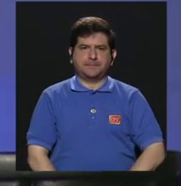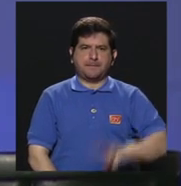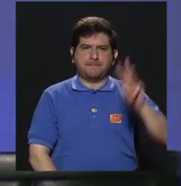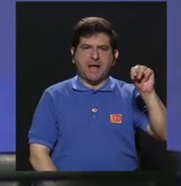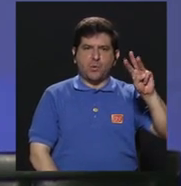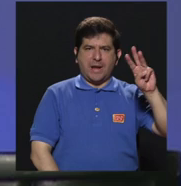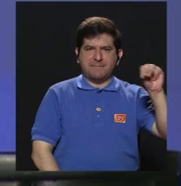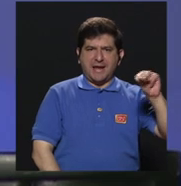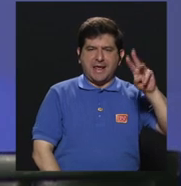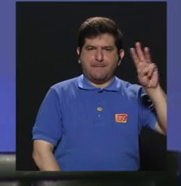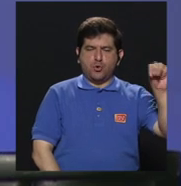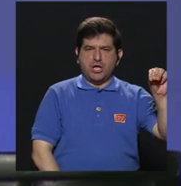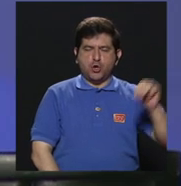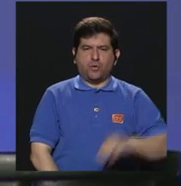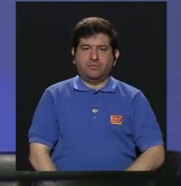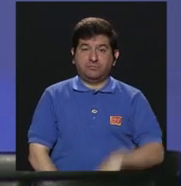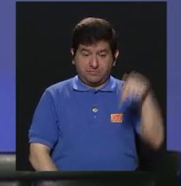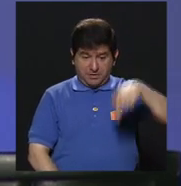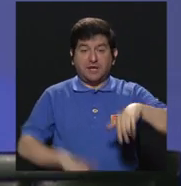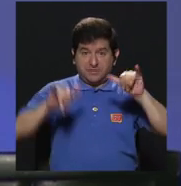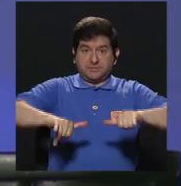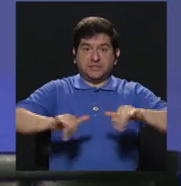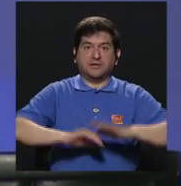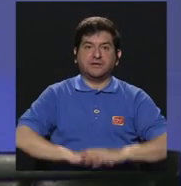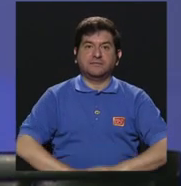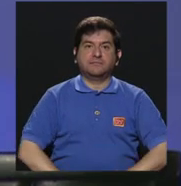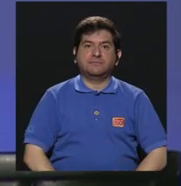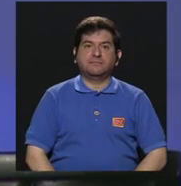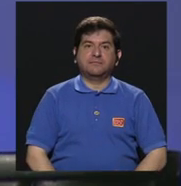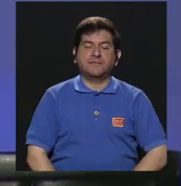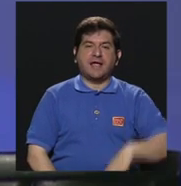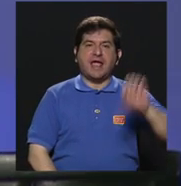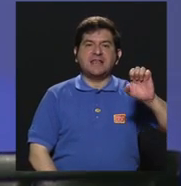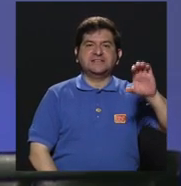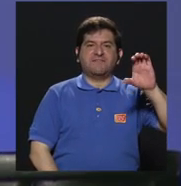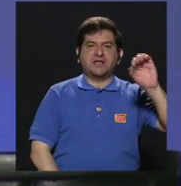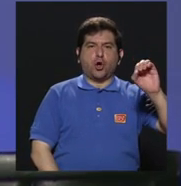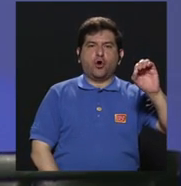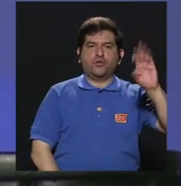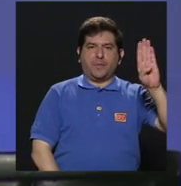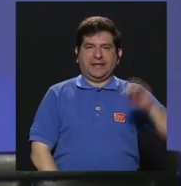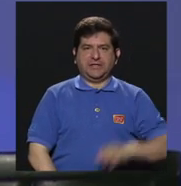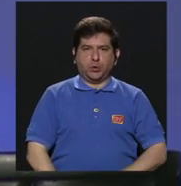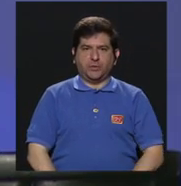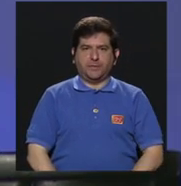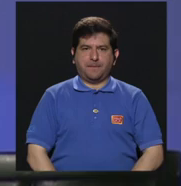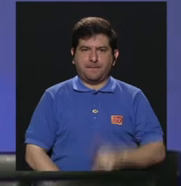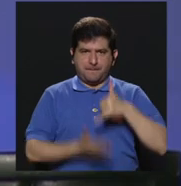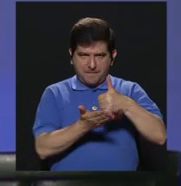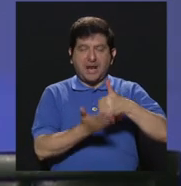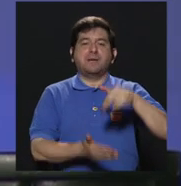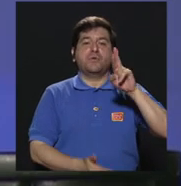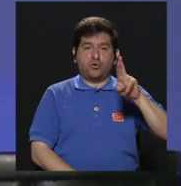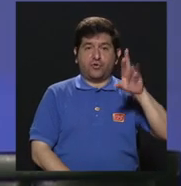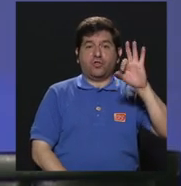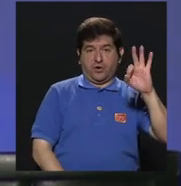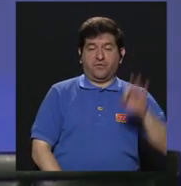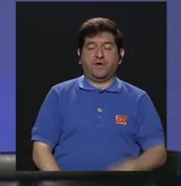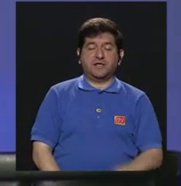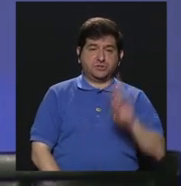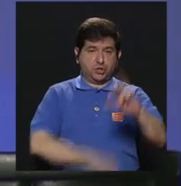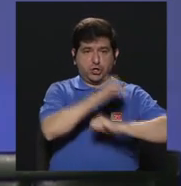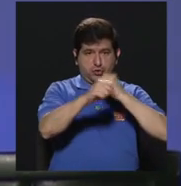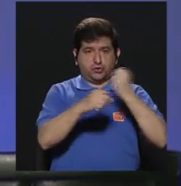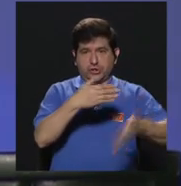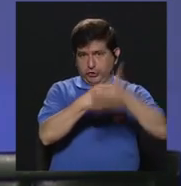Manuel María Murillo, aquí presente, Elizabeth Odio, premio Rodrigo Facio de hace